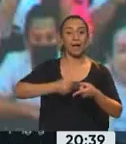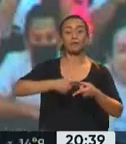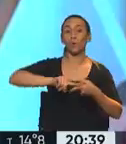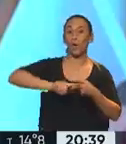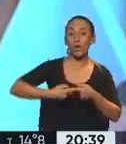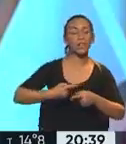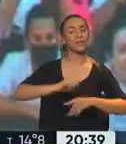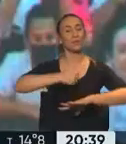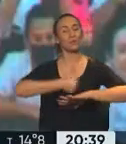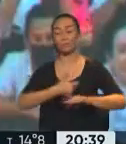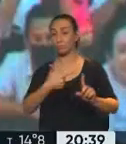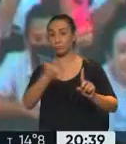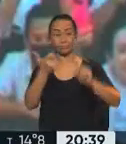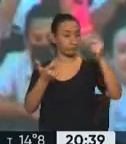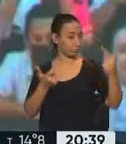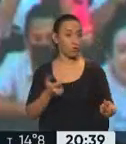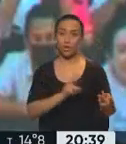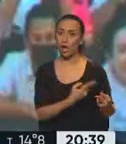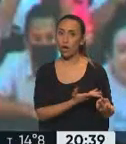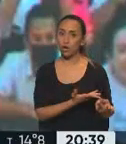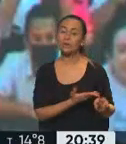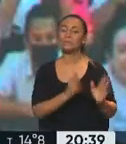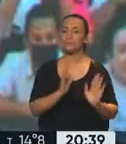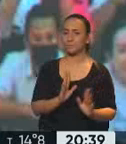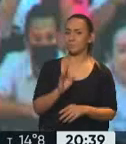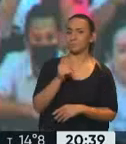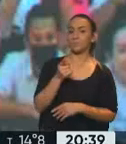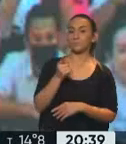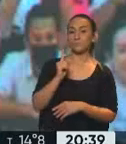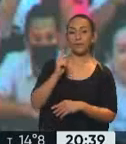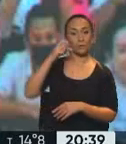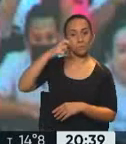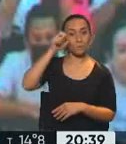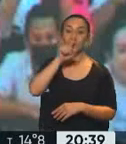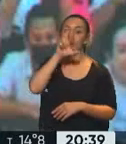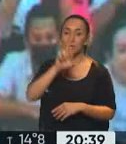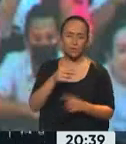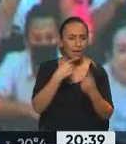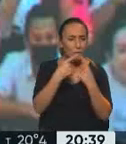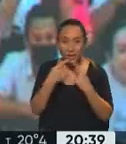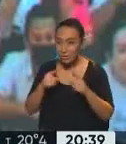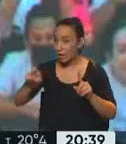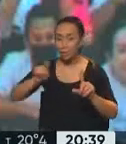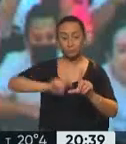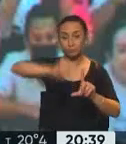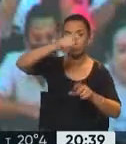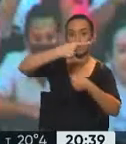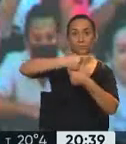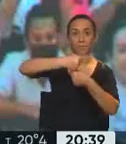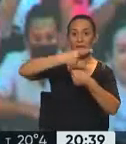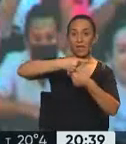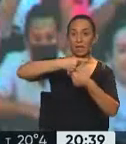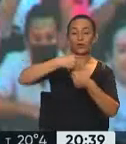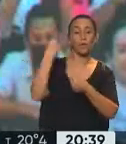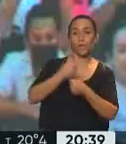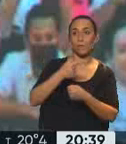político. Tal cual. Y con respecto a las encuestas, como decía, Gustavo Petro lidera para ganar el 29 de mayo.